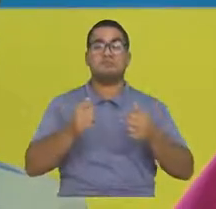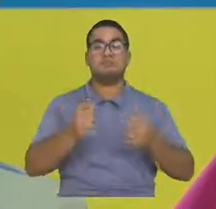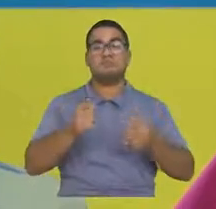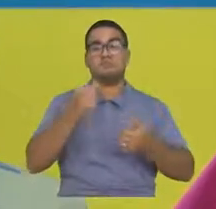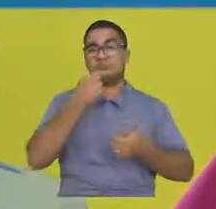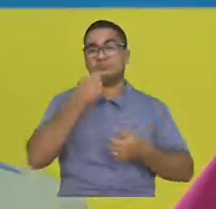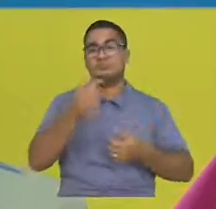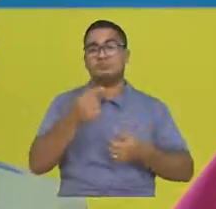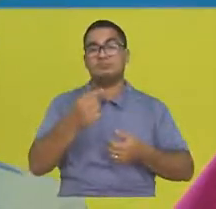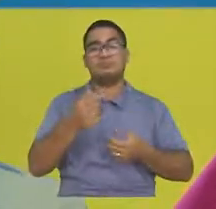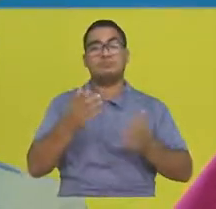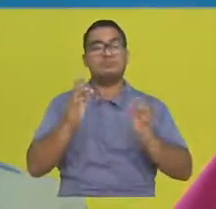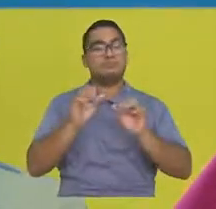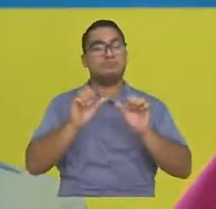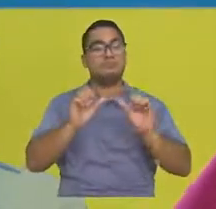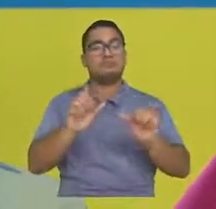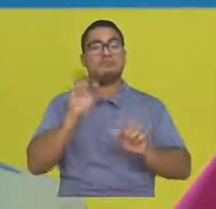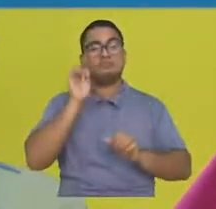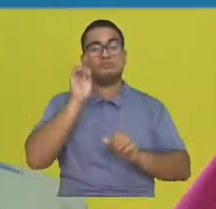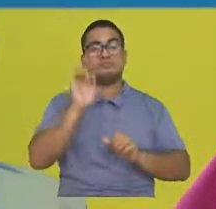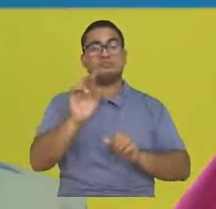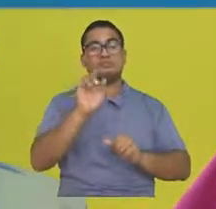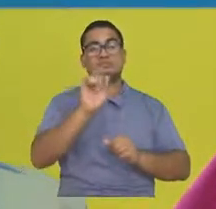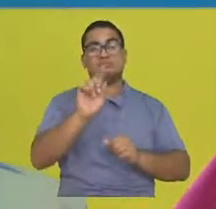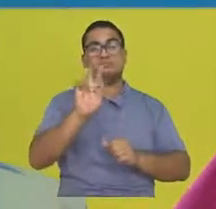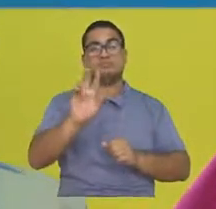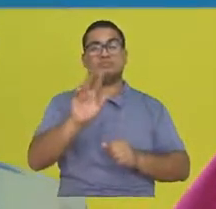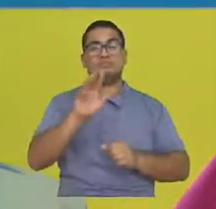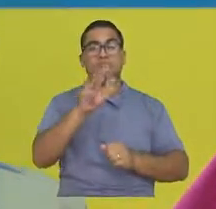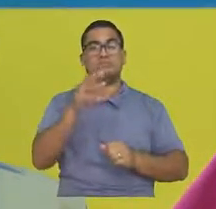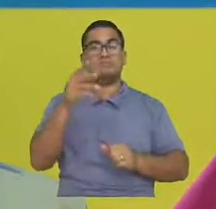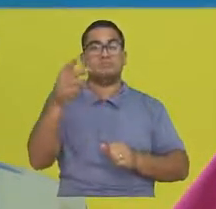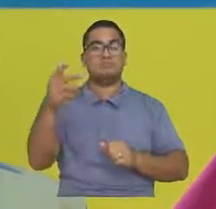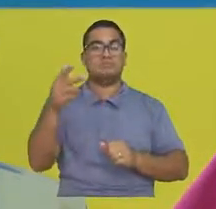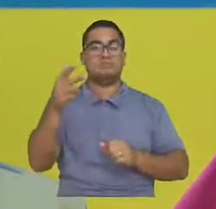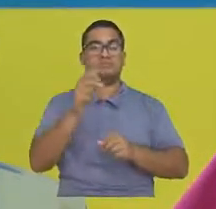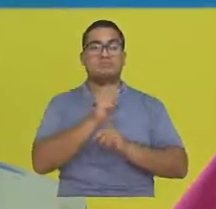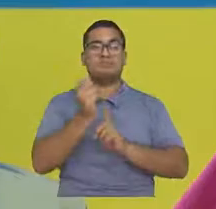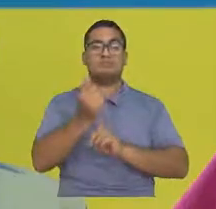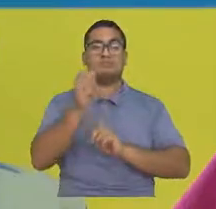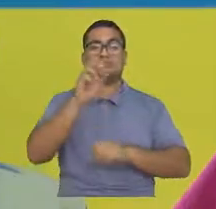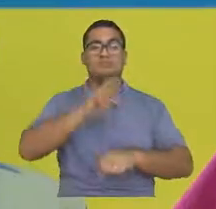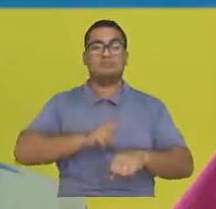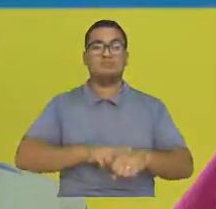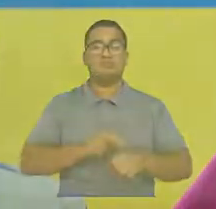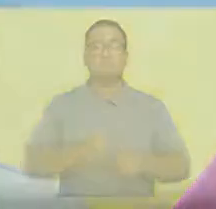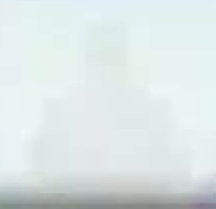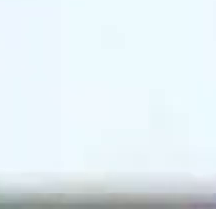nos quedemos en la excelente programación del canal parlamentario, el canal de la Asamblea Nacional.